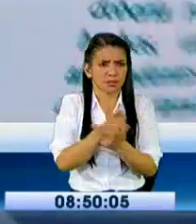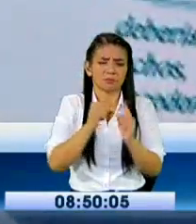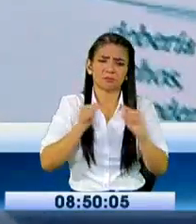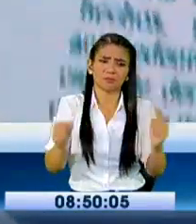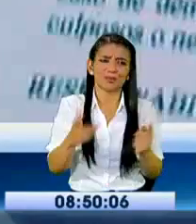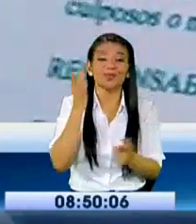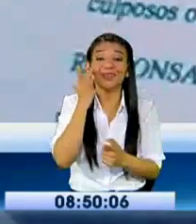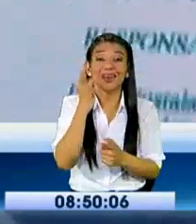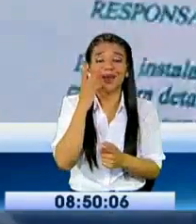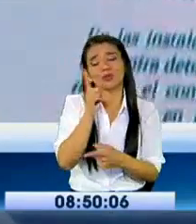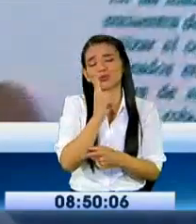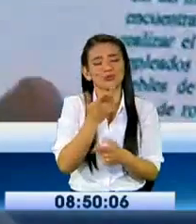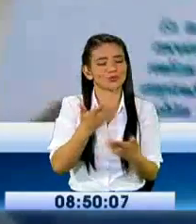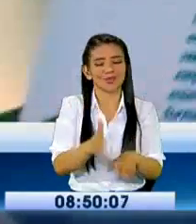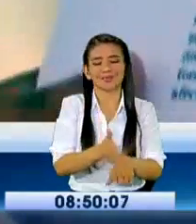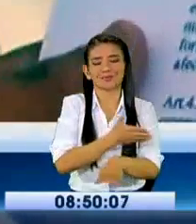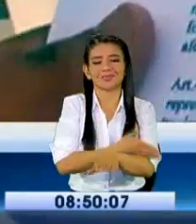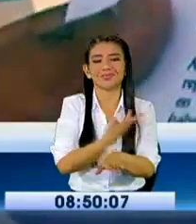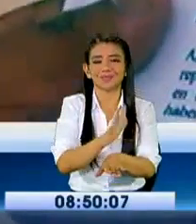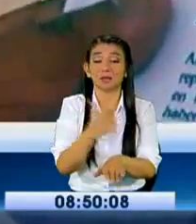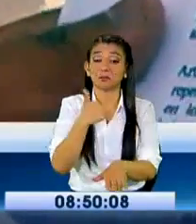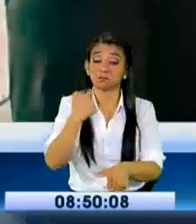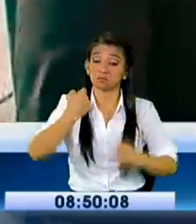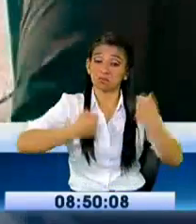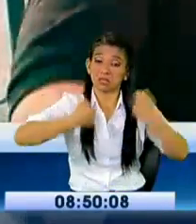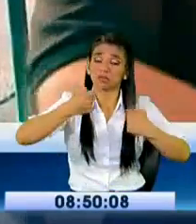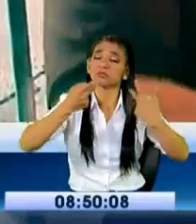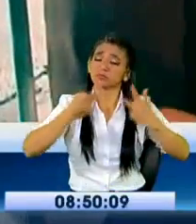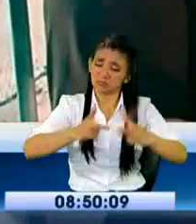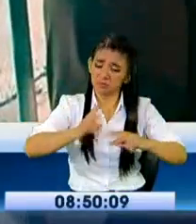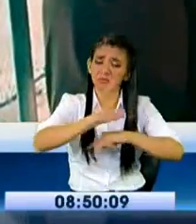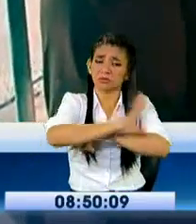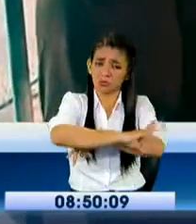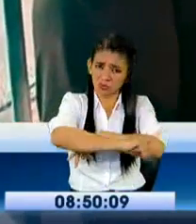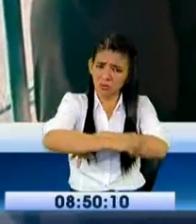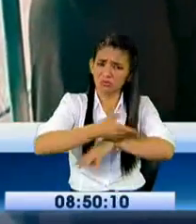que le ocurrió a su vecino. Mi carro ha sido víctima de robo también.